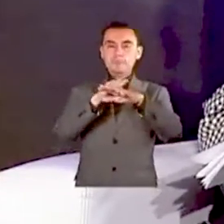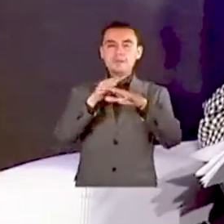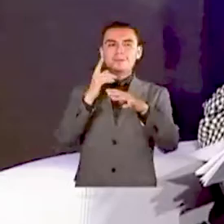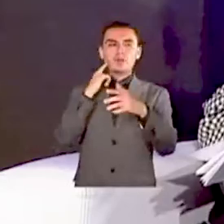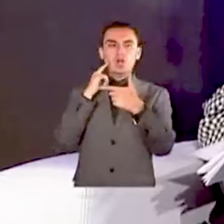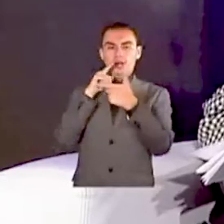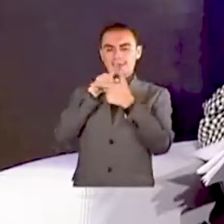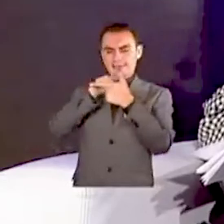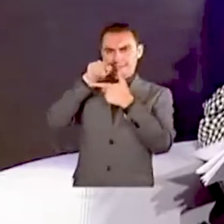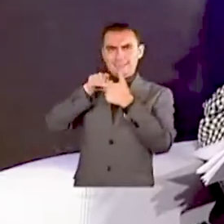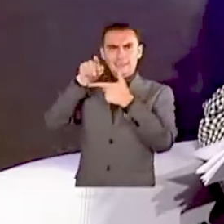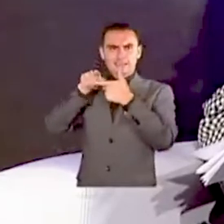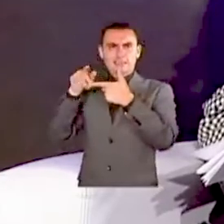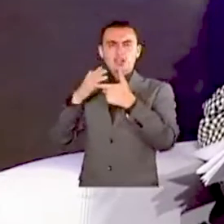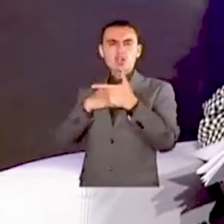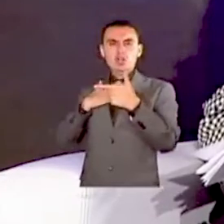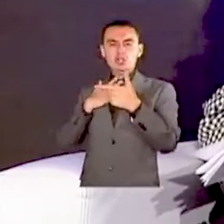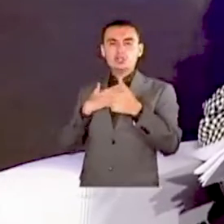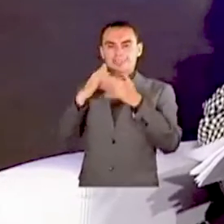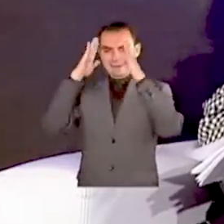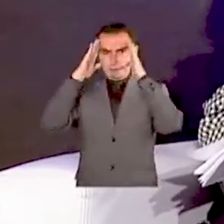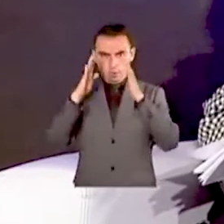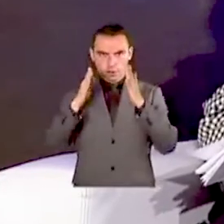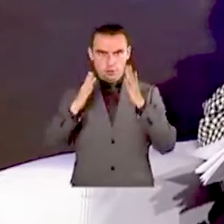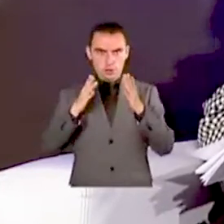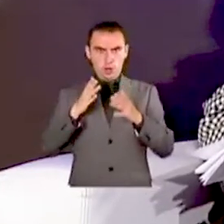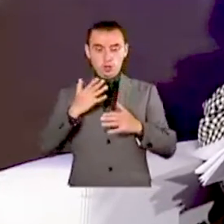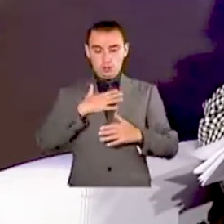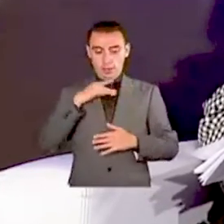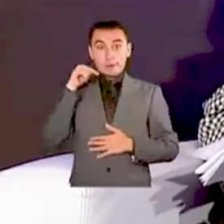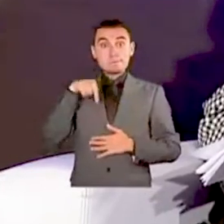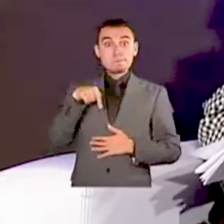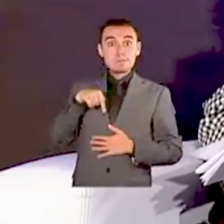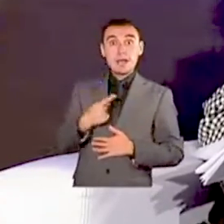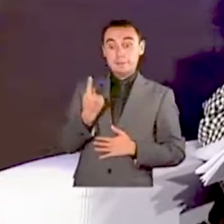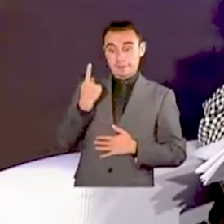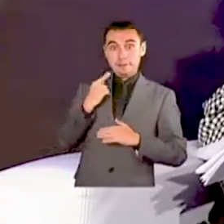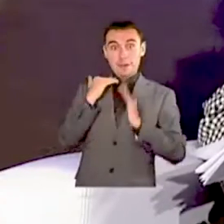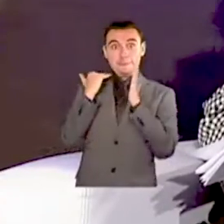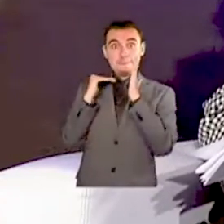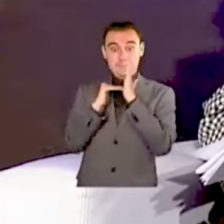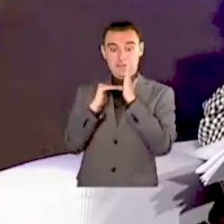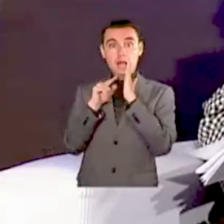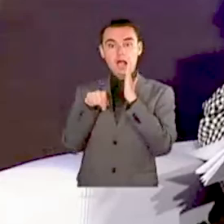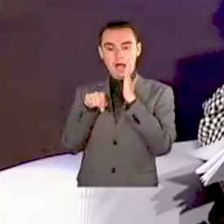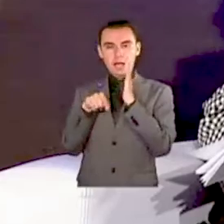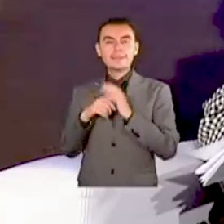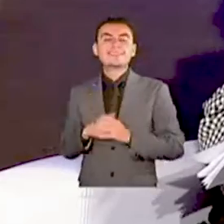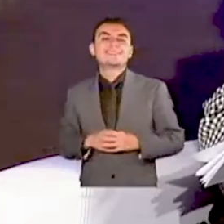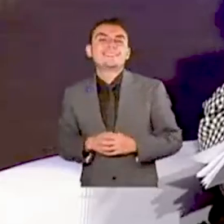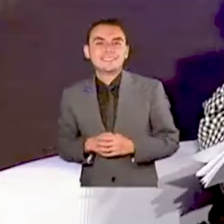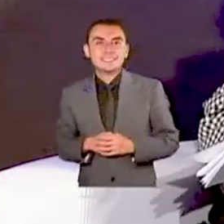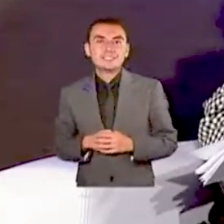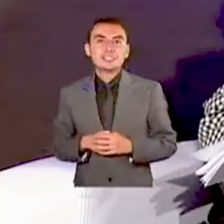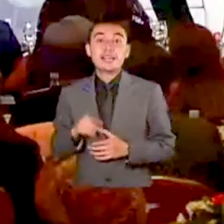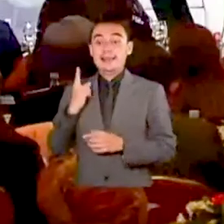estadística que tenemos un puesto de atención al ciudadano abajo en el primer piso, donde dimos el año